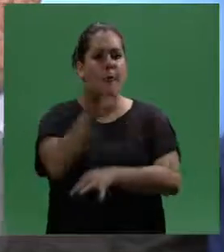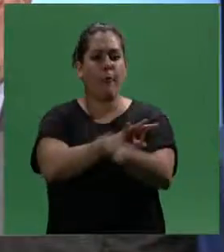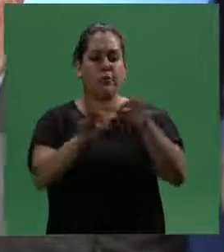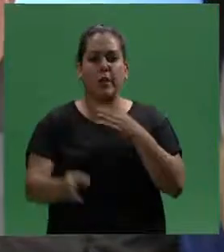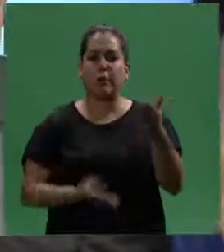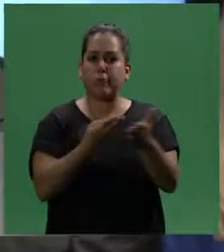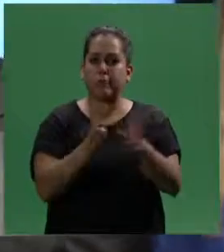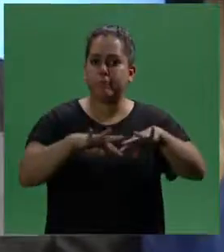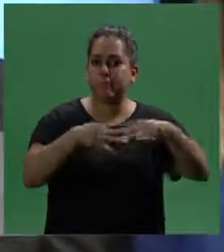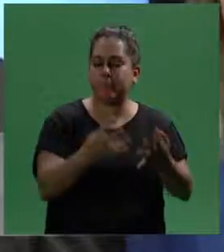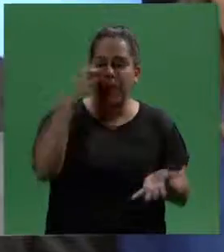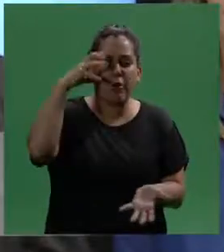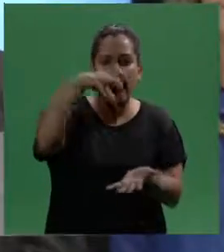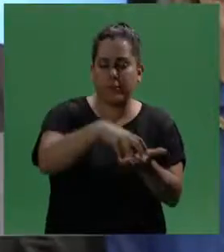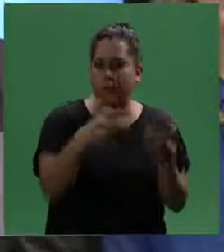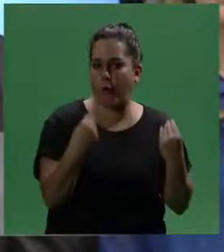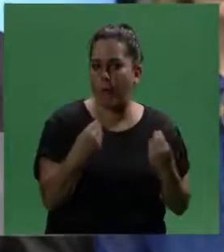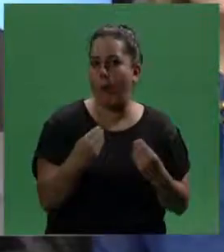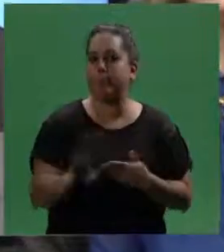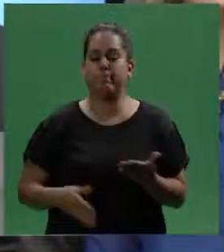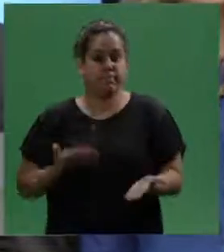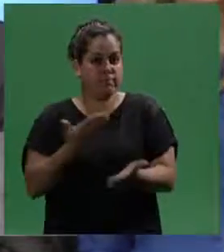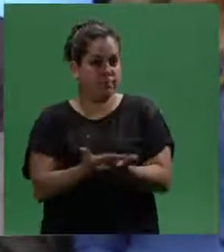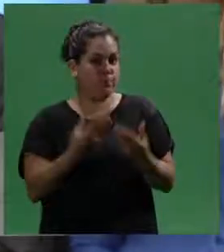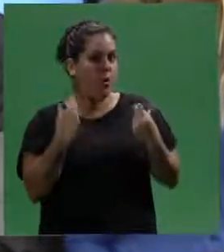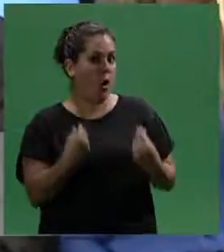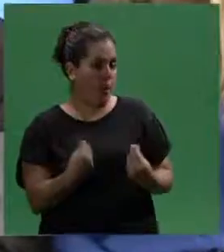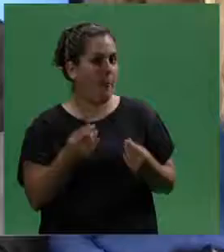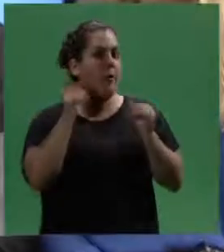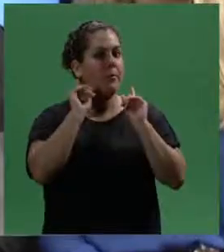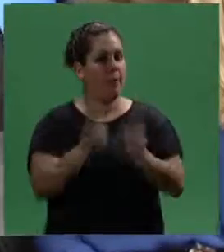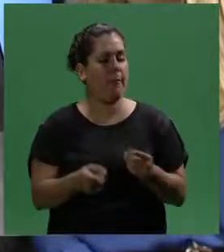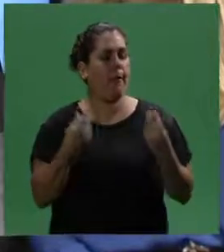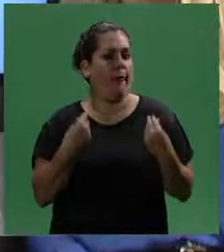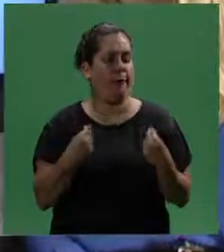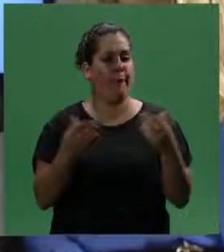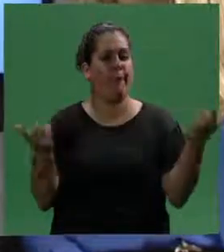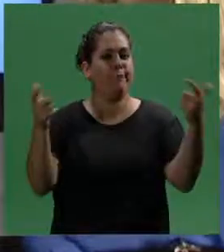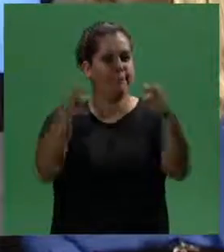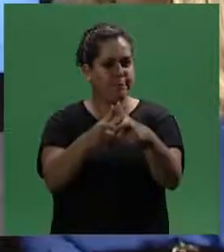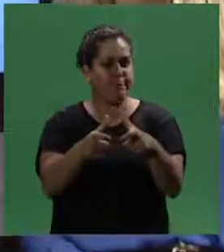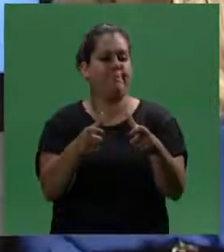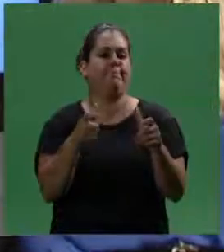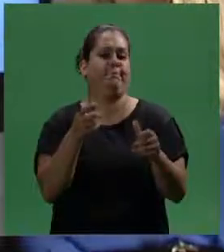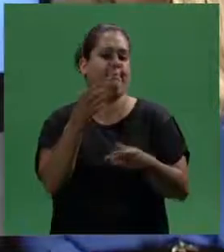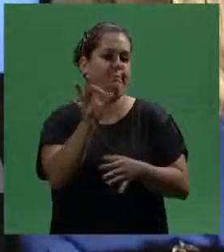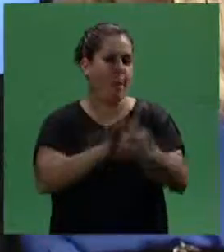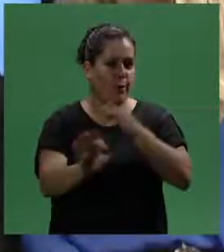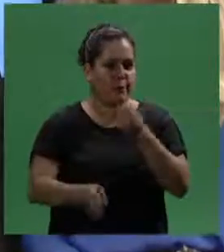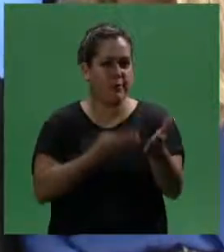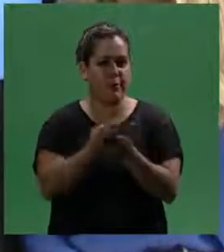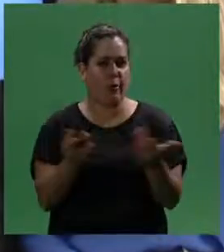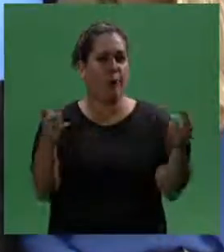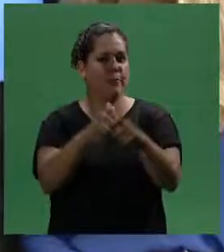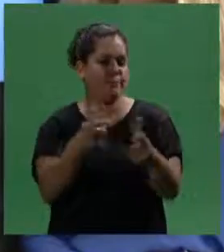los proyectos en la Cámara de Diputados de la Nación, cómo ingresan en la Cámara, pero sobre todo cuál es el tratamiento que se le da a esos proyectos en